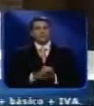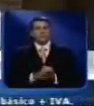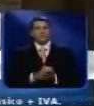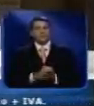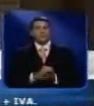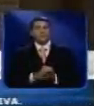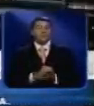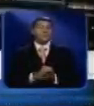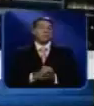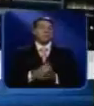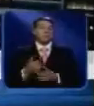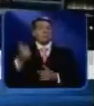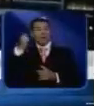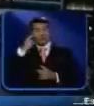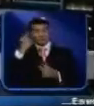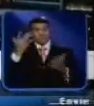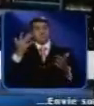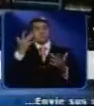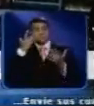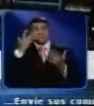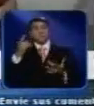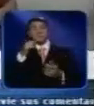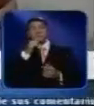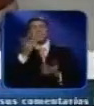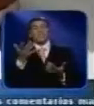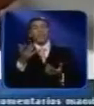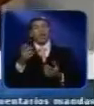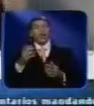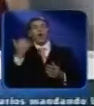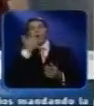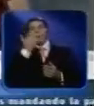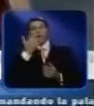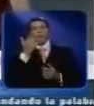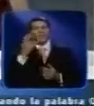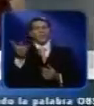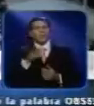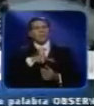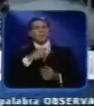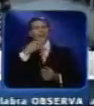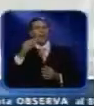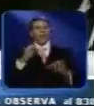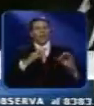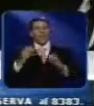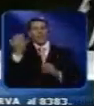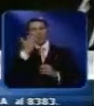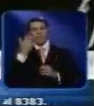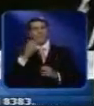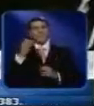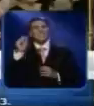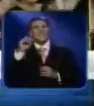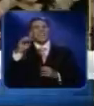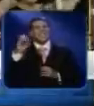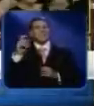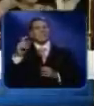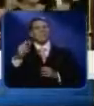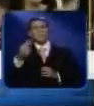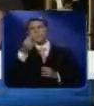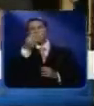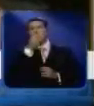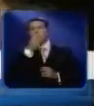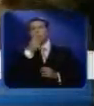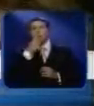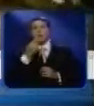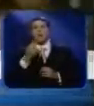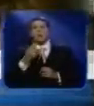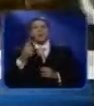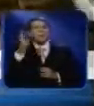Quizás el incidente más llamativo de la jornada lo protagonizó la humorista y nominada mejor actriz de comedia Sarah Silverman, quien se colocó unos bigotes